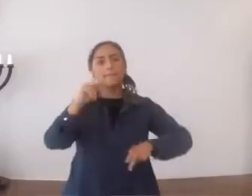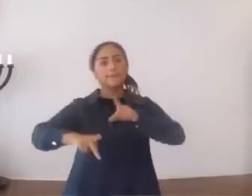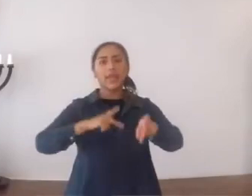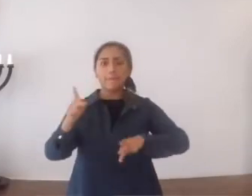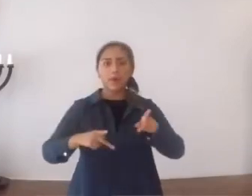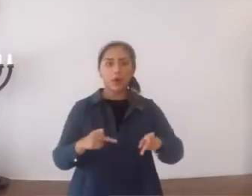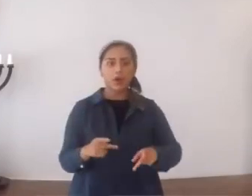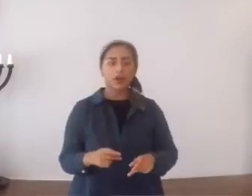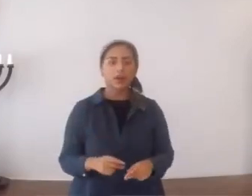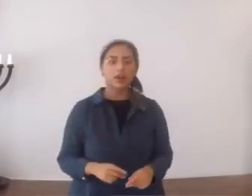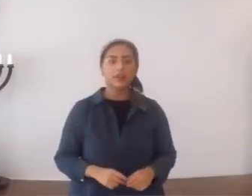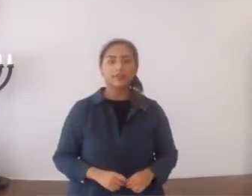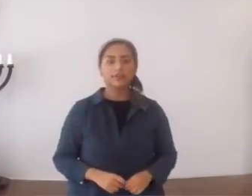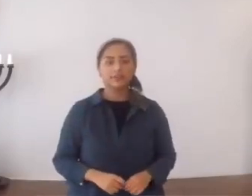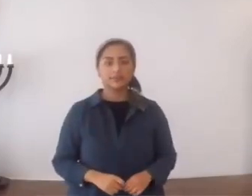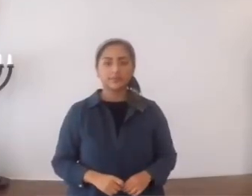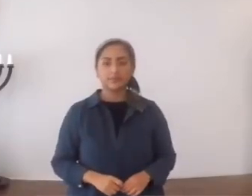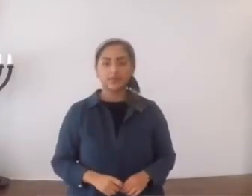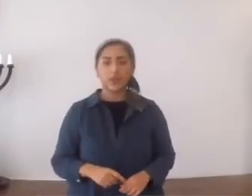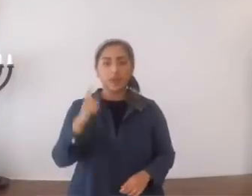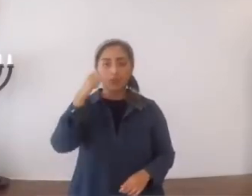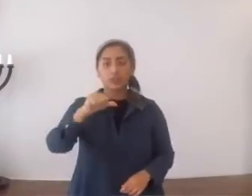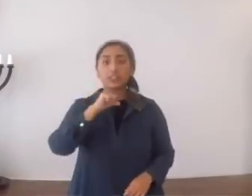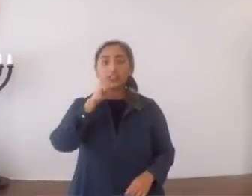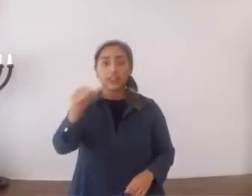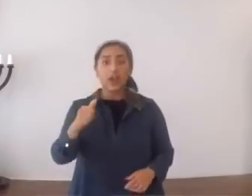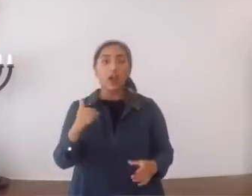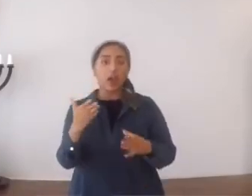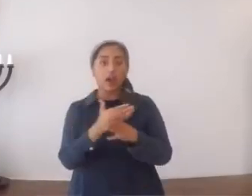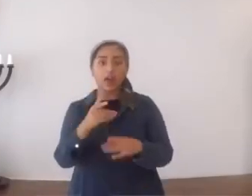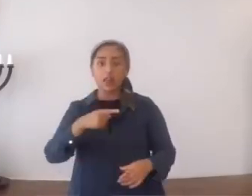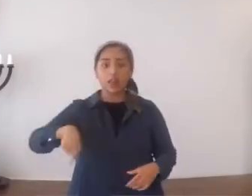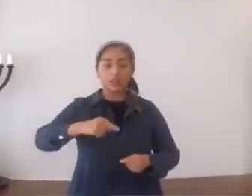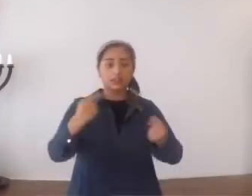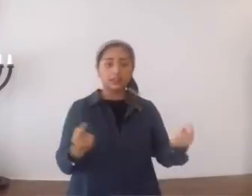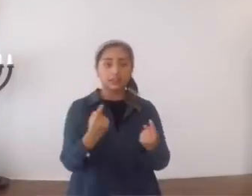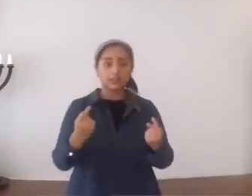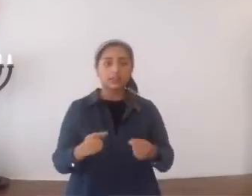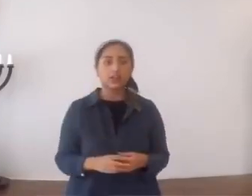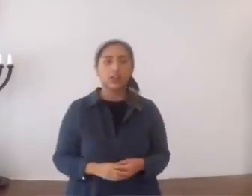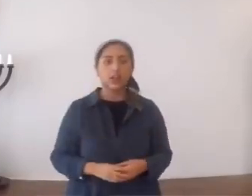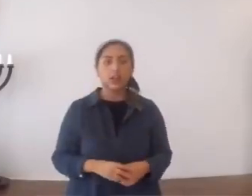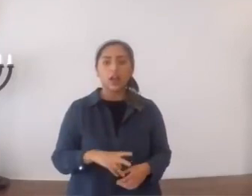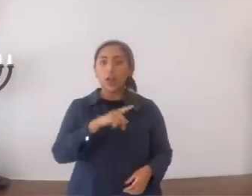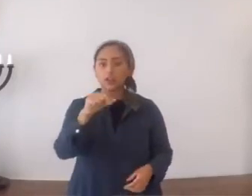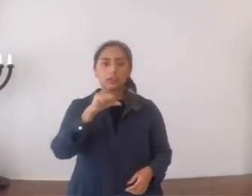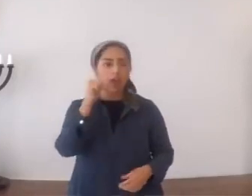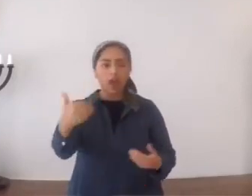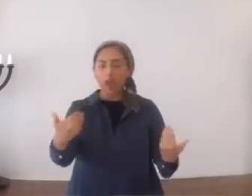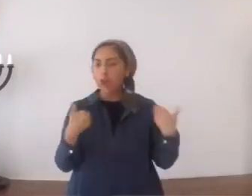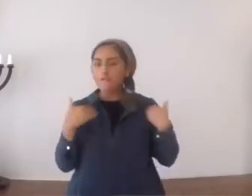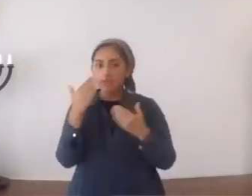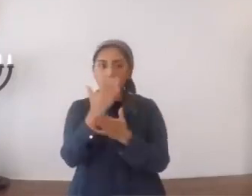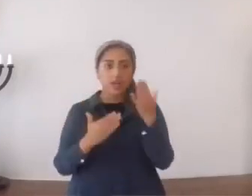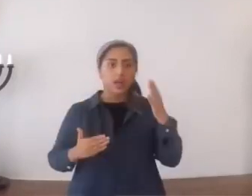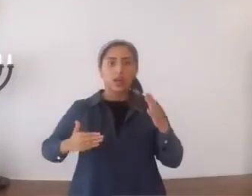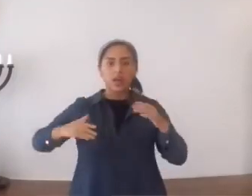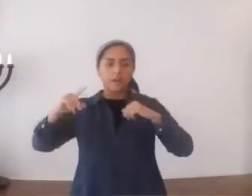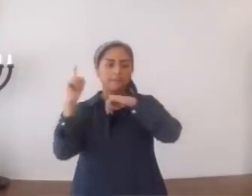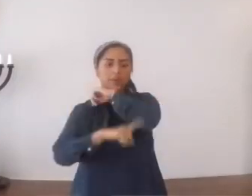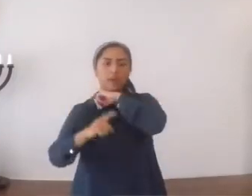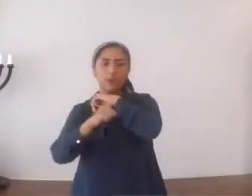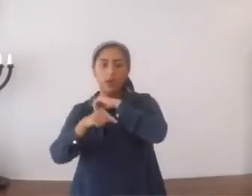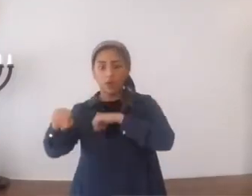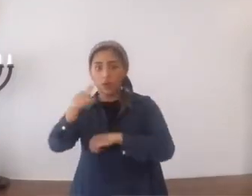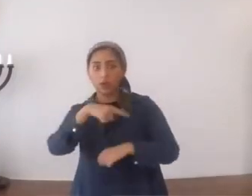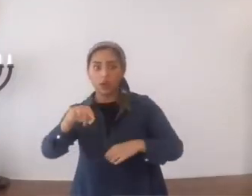ella, pueblo mío, para que no seáis partícipes de sus pecados y recibid parte